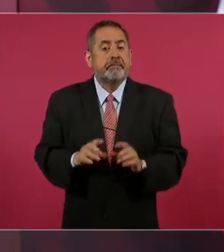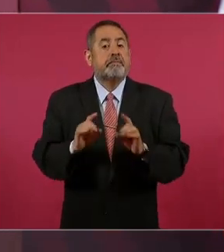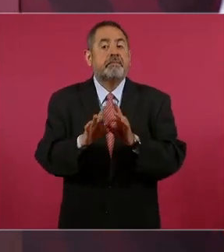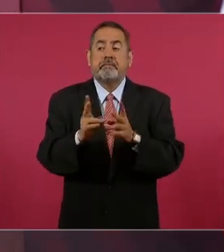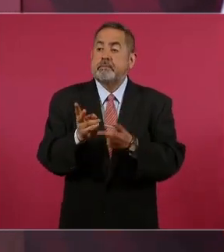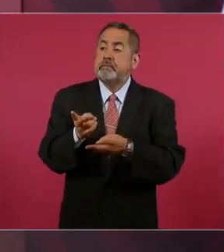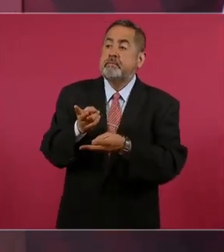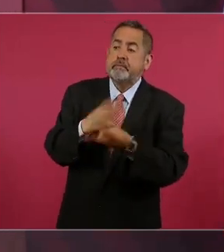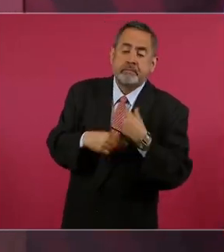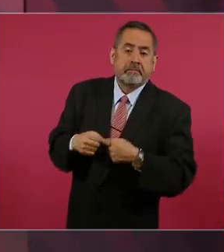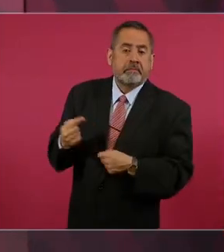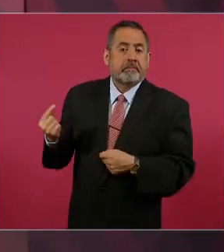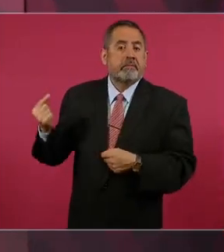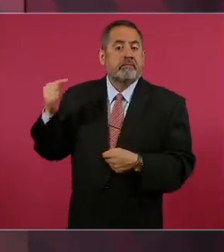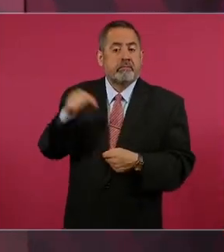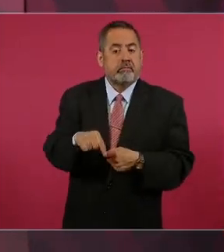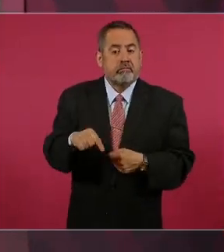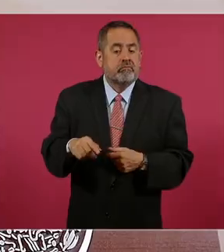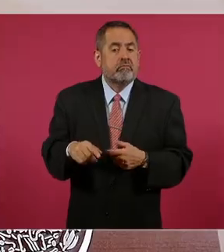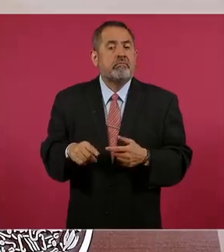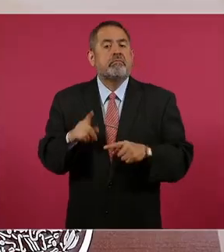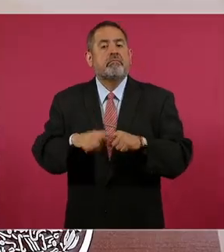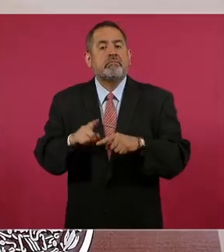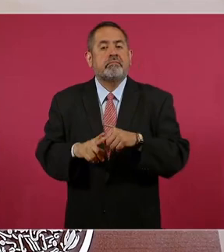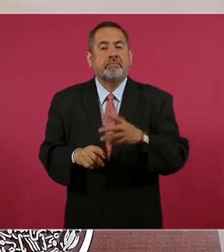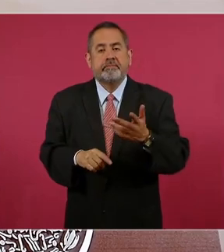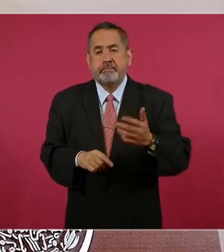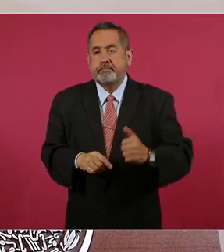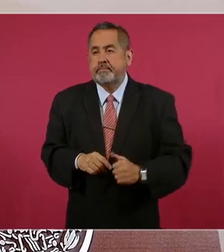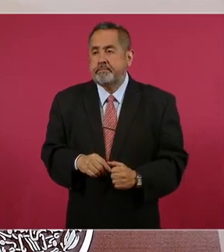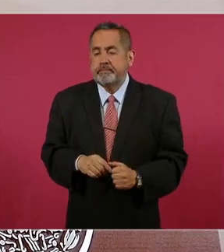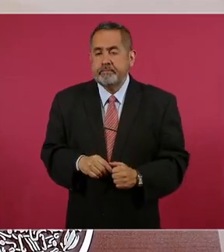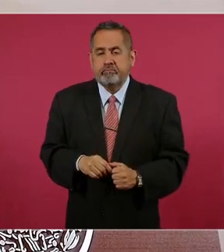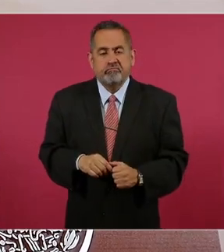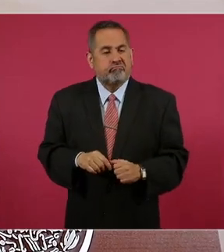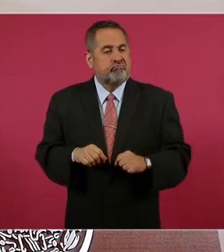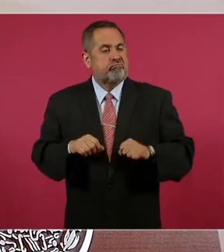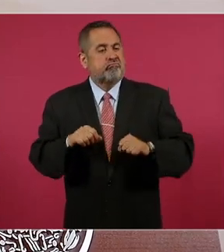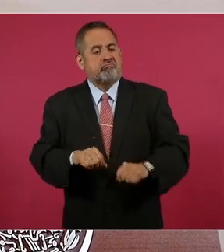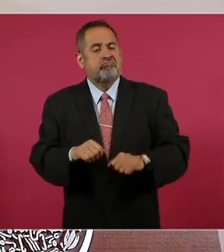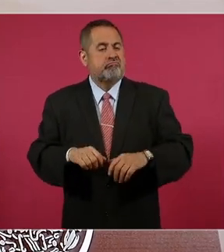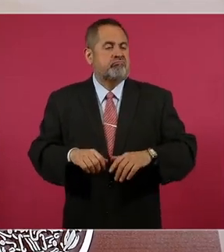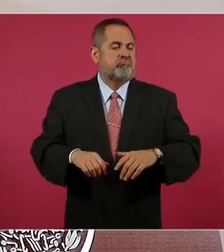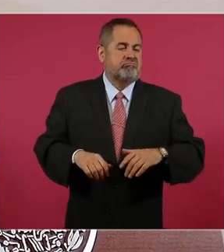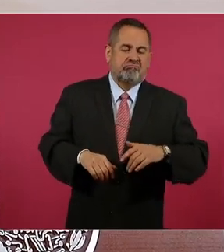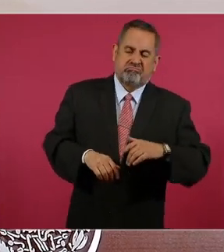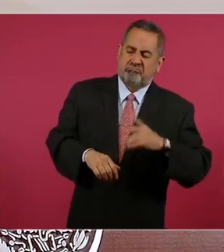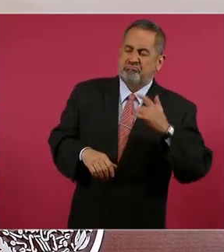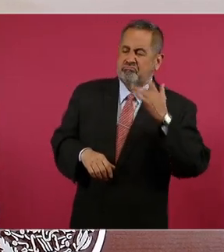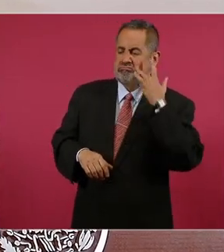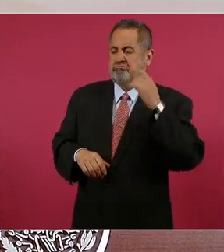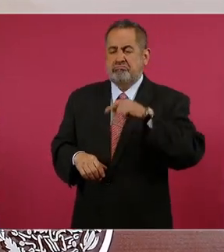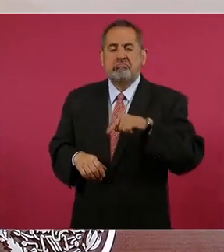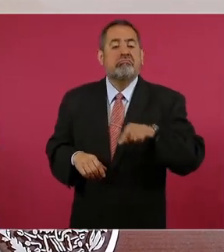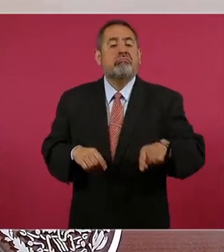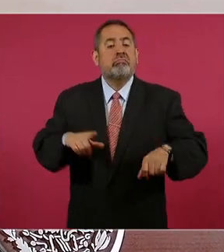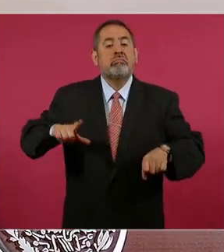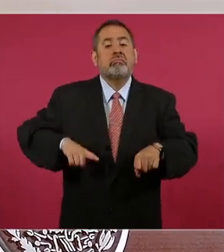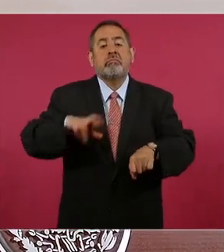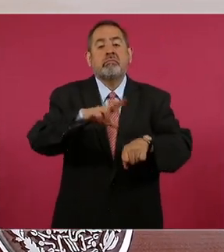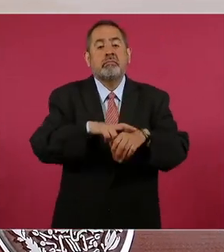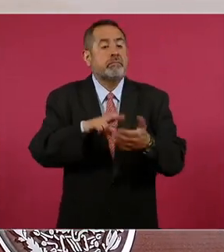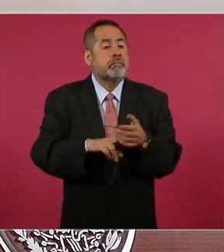muy prepotente el gobernador